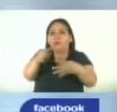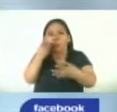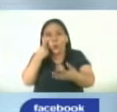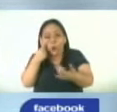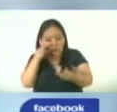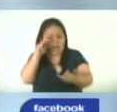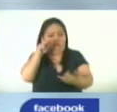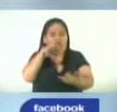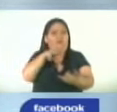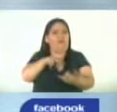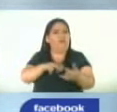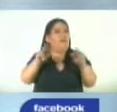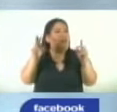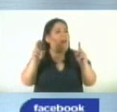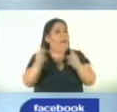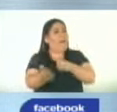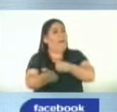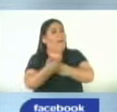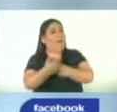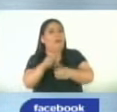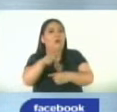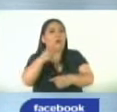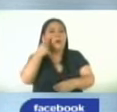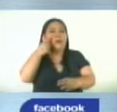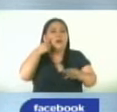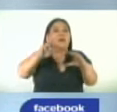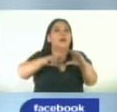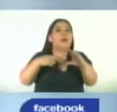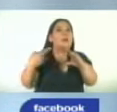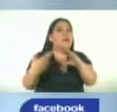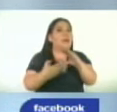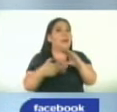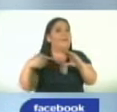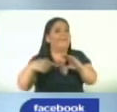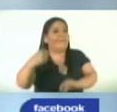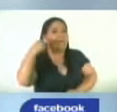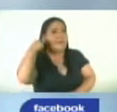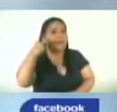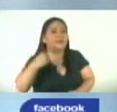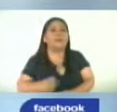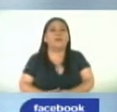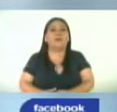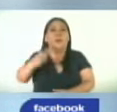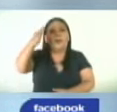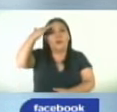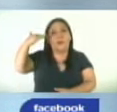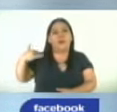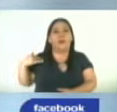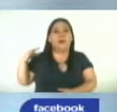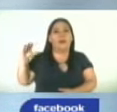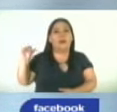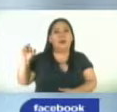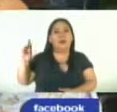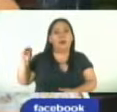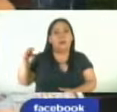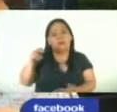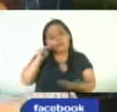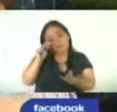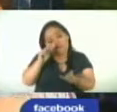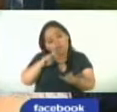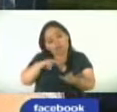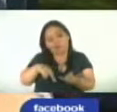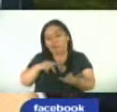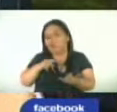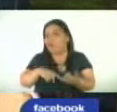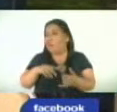ante estos casos de fraude que circulan en redes sociales es fundamental. Carmen dice que vio la publicación, pero